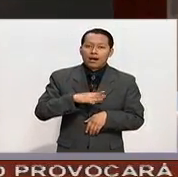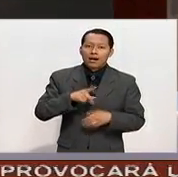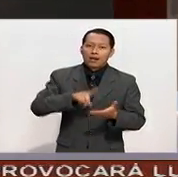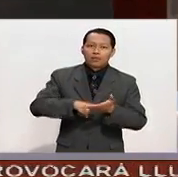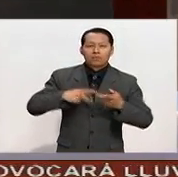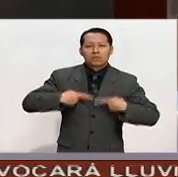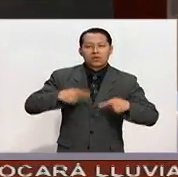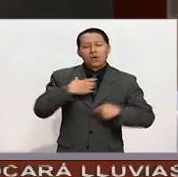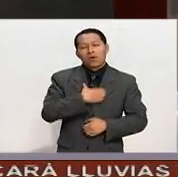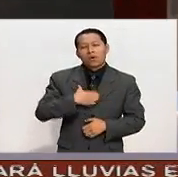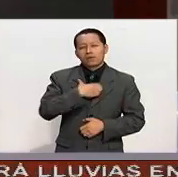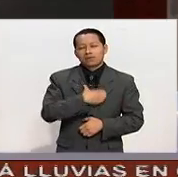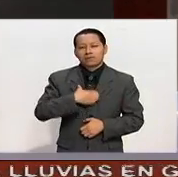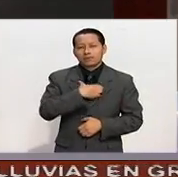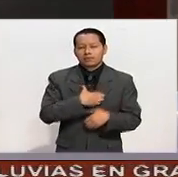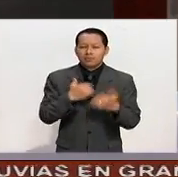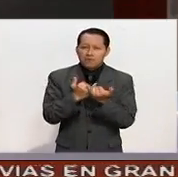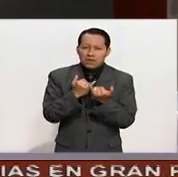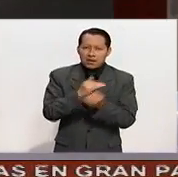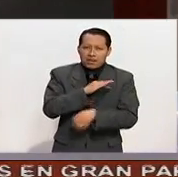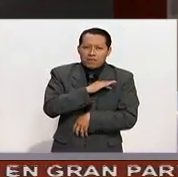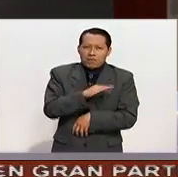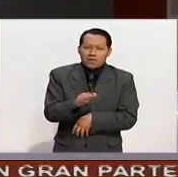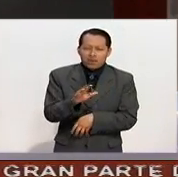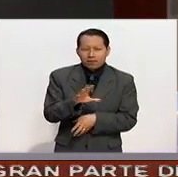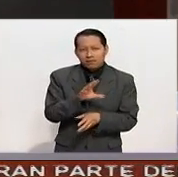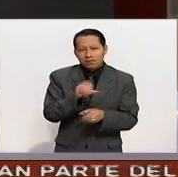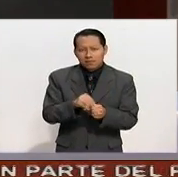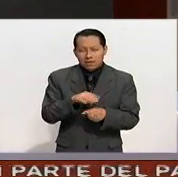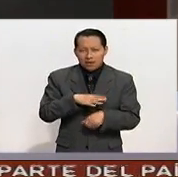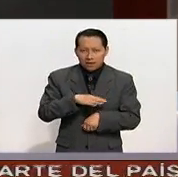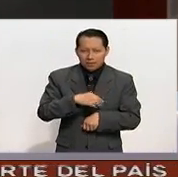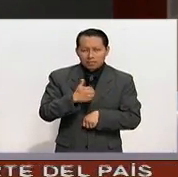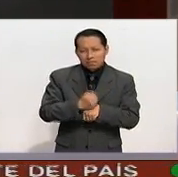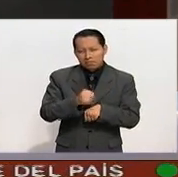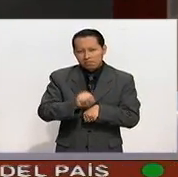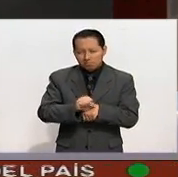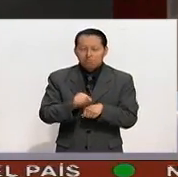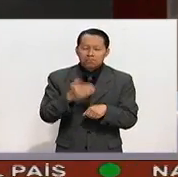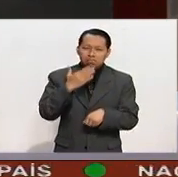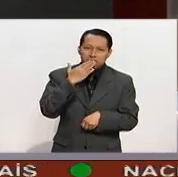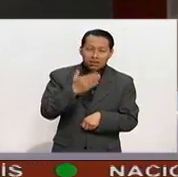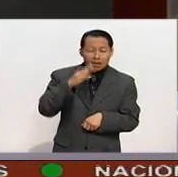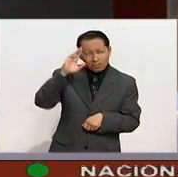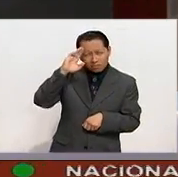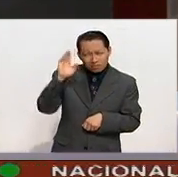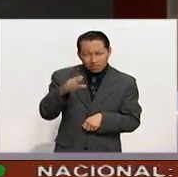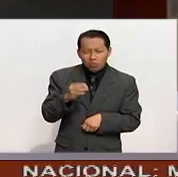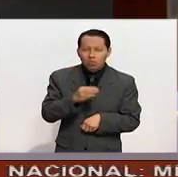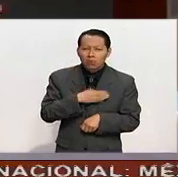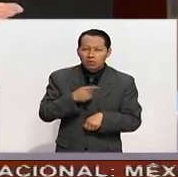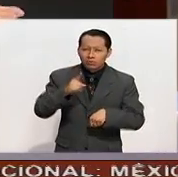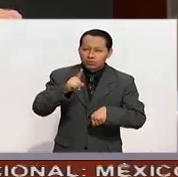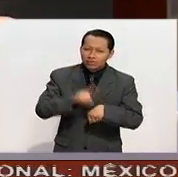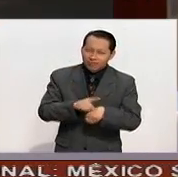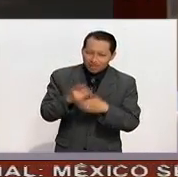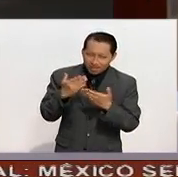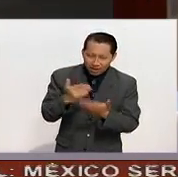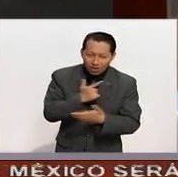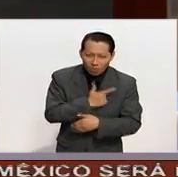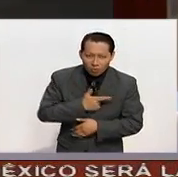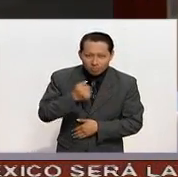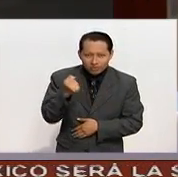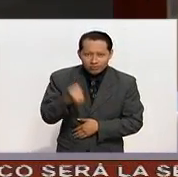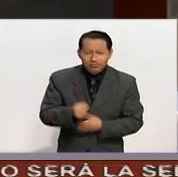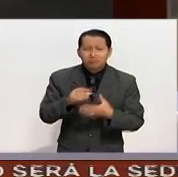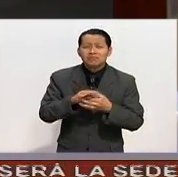personas despierta el poder concluir sus estudios. Maestra, qué gusto saludarla, muy buenos días y para que nos platique